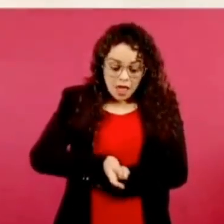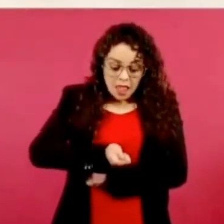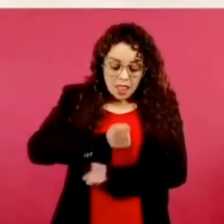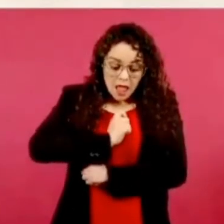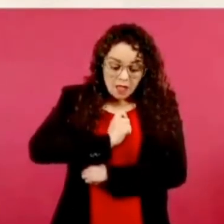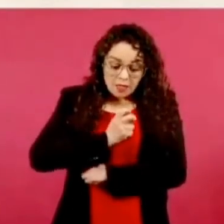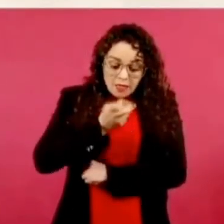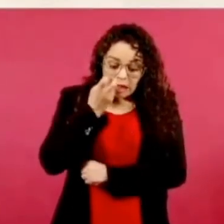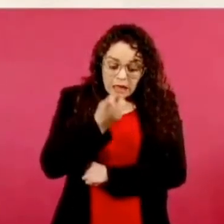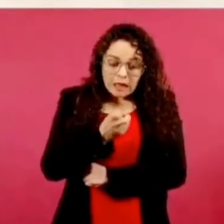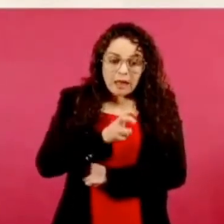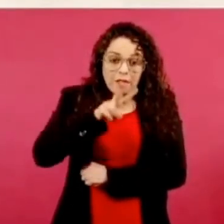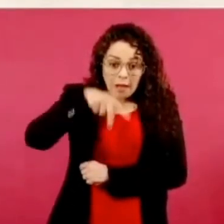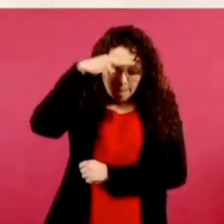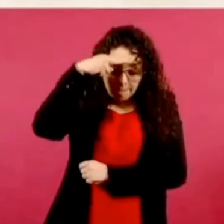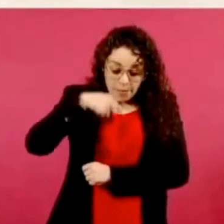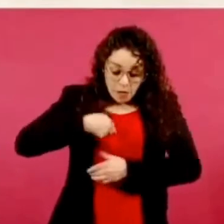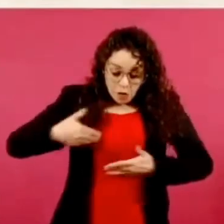ser mexicanos.